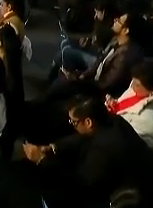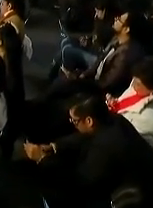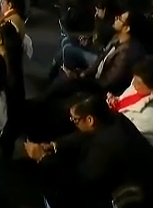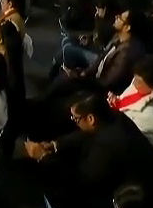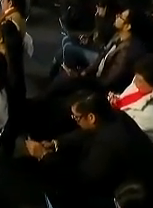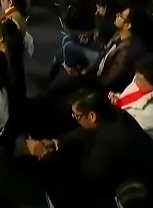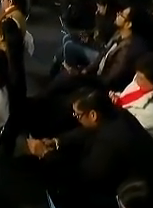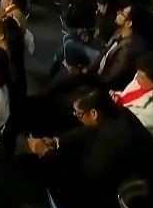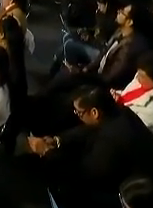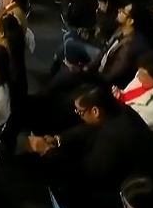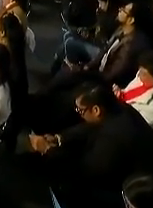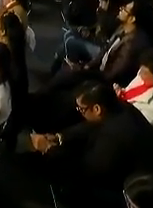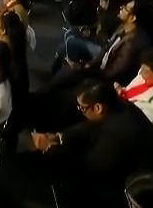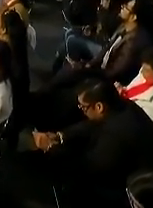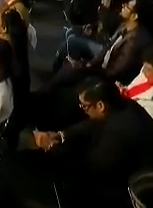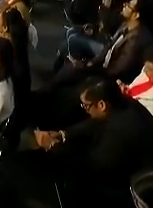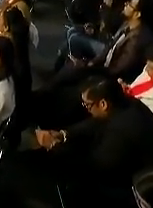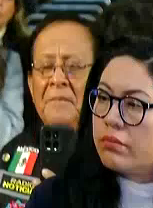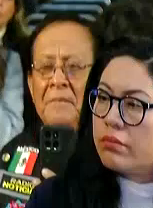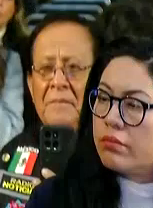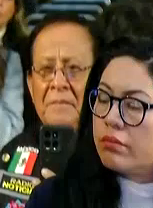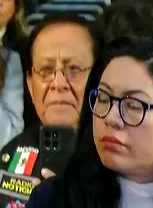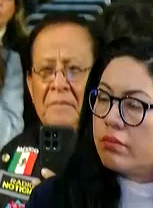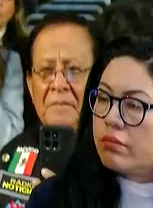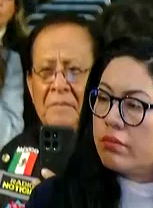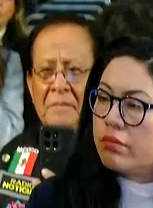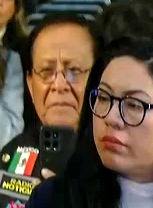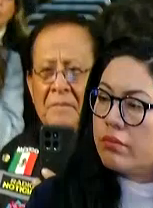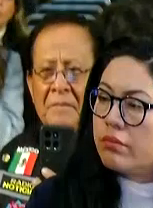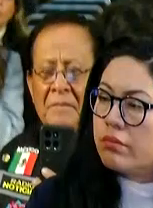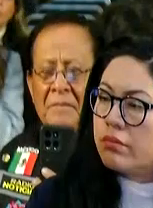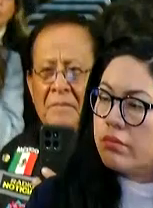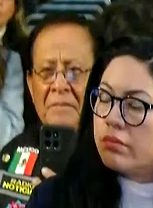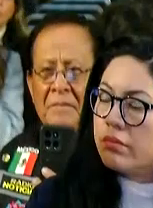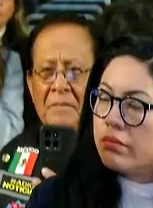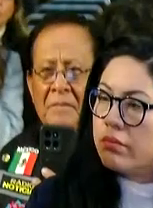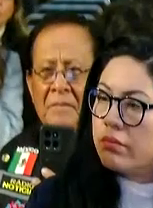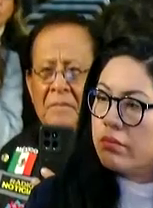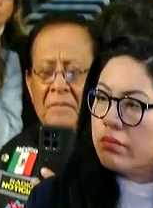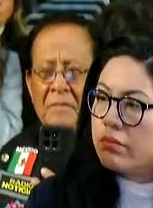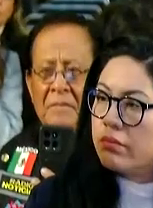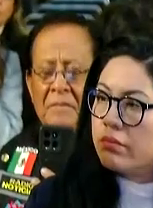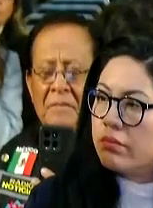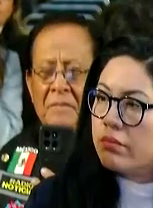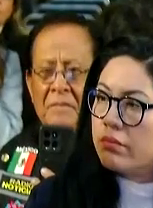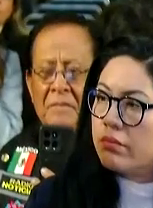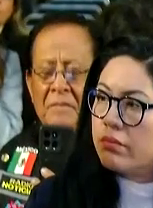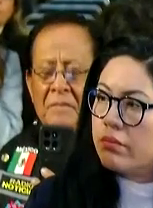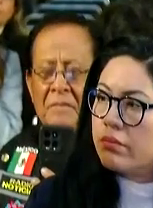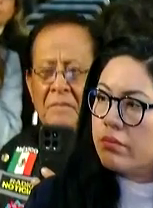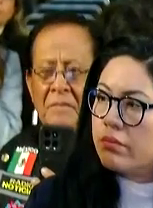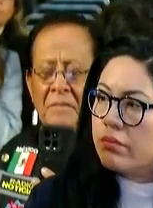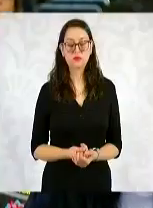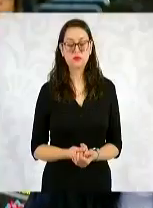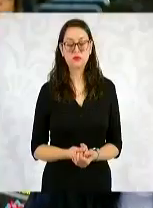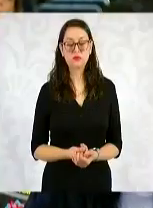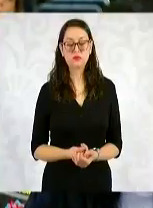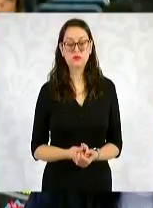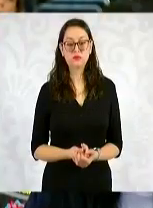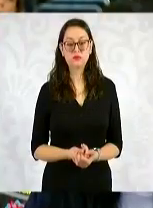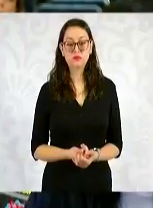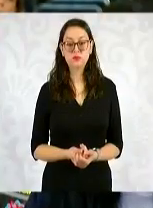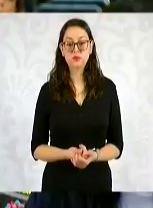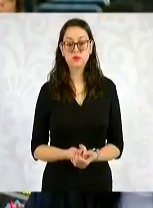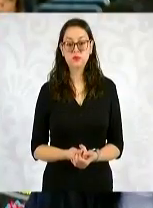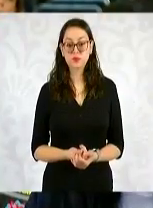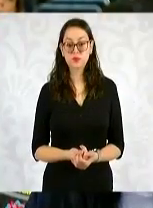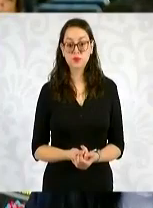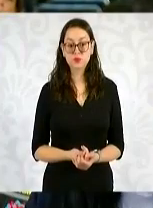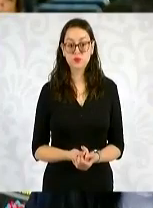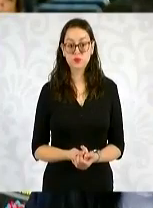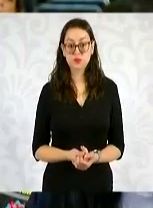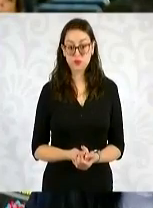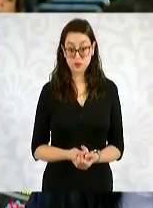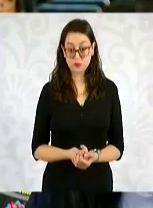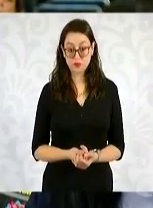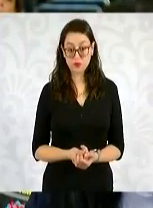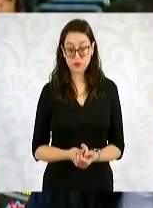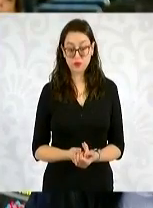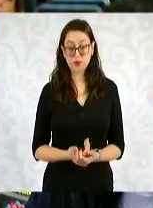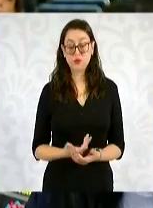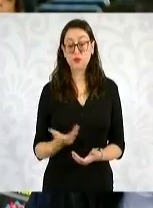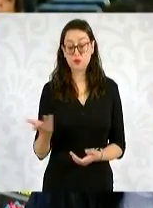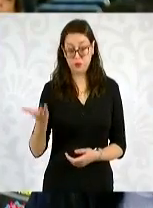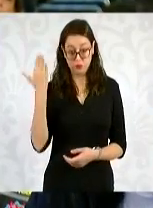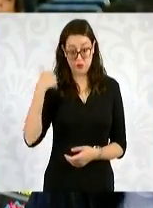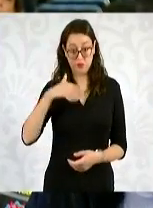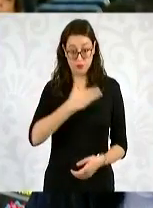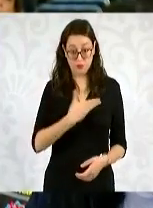expresidente Andrés Manuel, cuando fue presidente electo el 18 de octubre de ese año. Incluso también participó